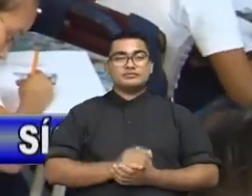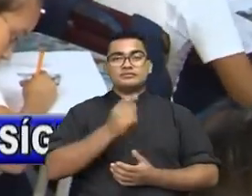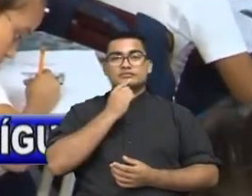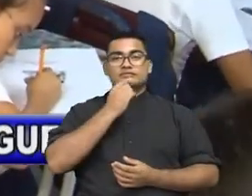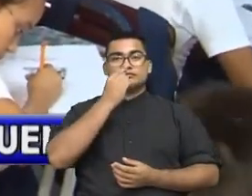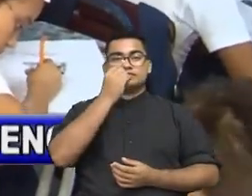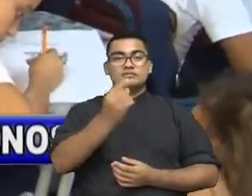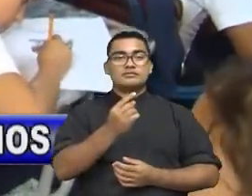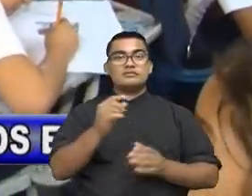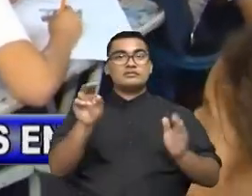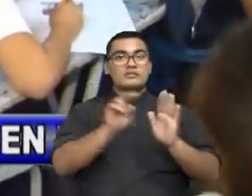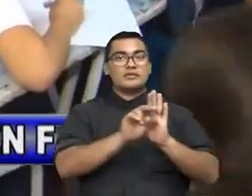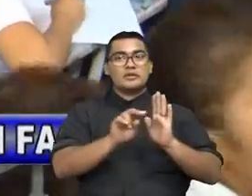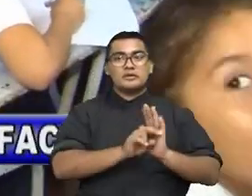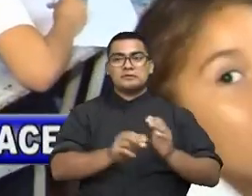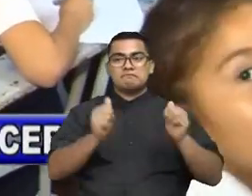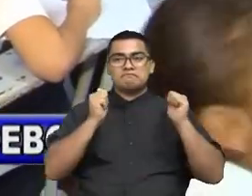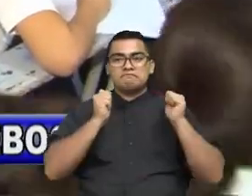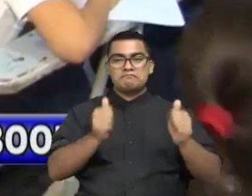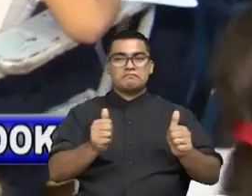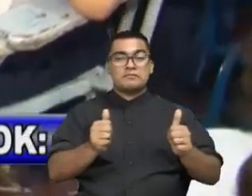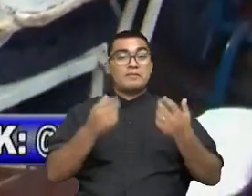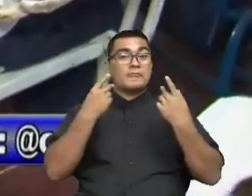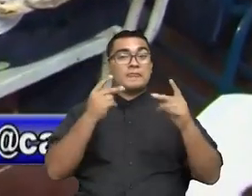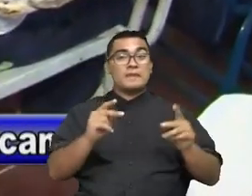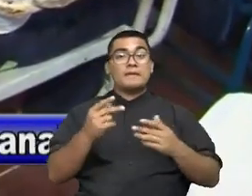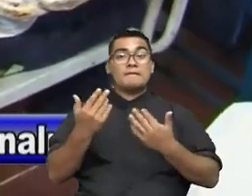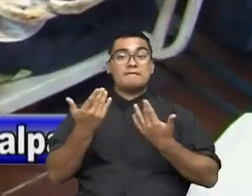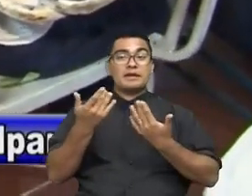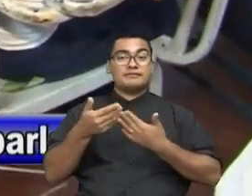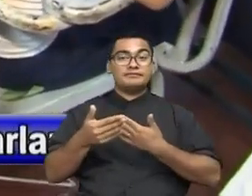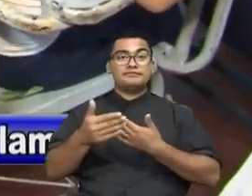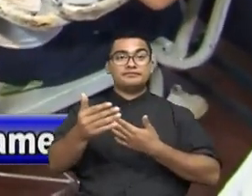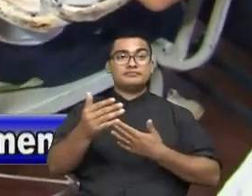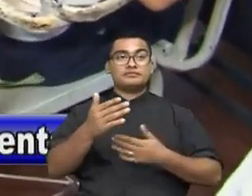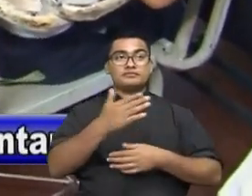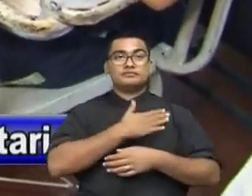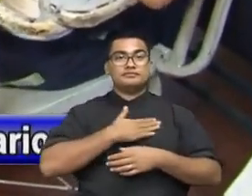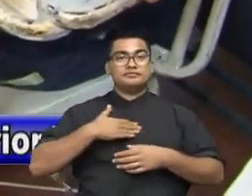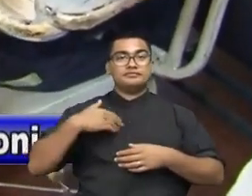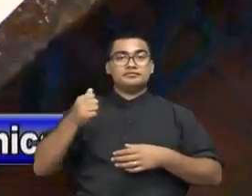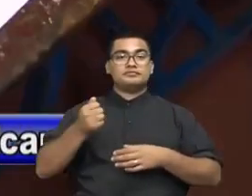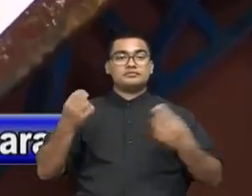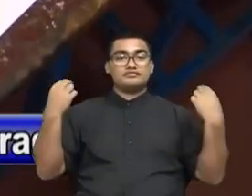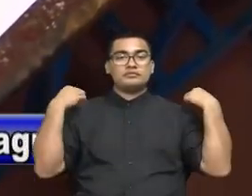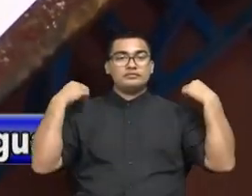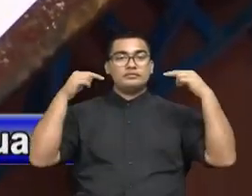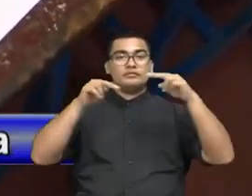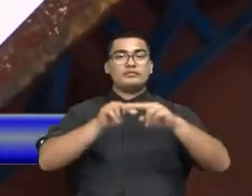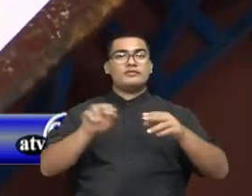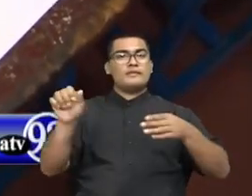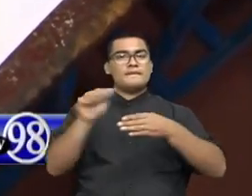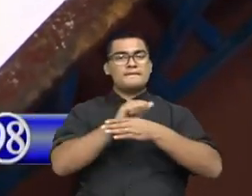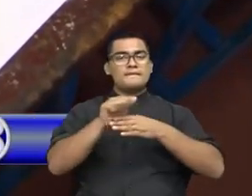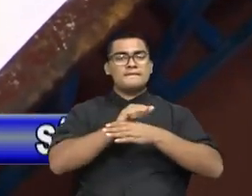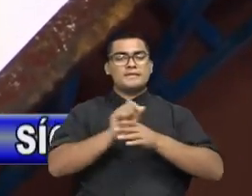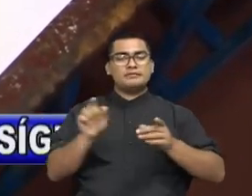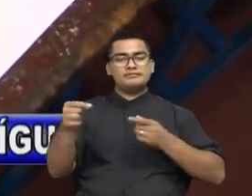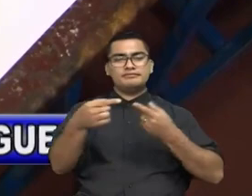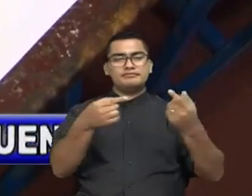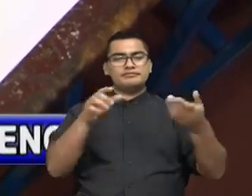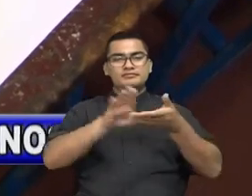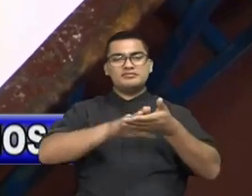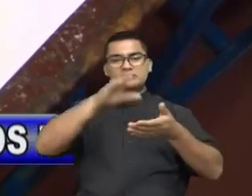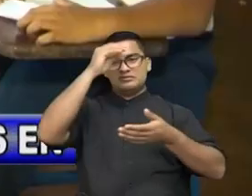fase obtuvieron buenos resultados, pero esperan mejorar cada vez más, pues los maestros han implementado estrategias de aprendizaje